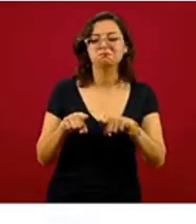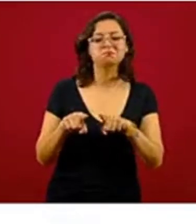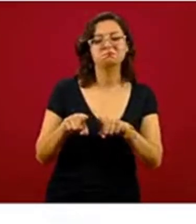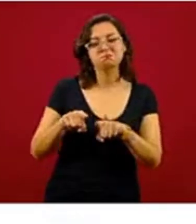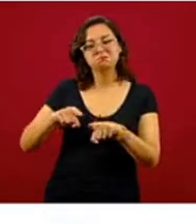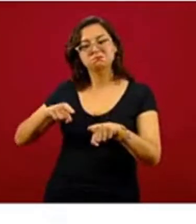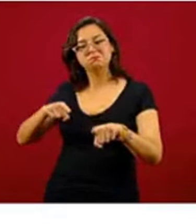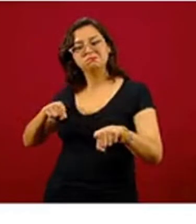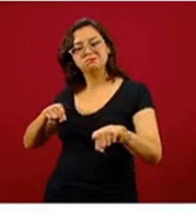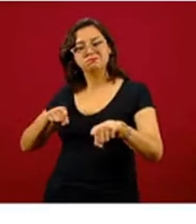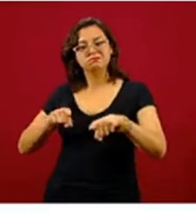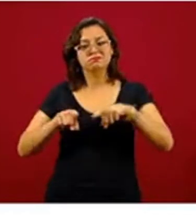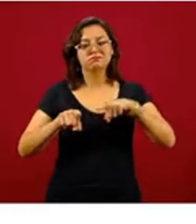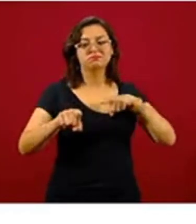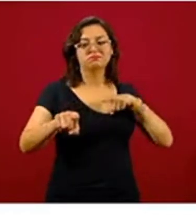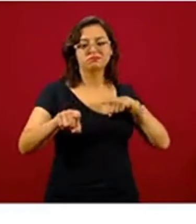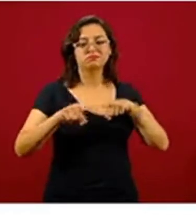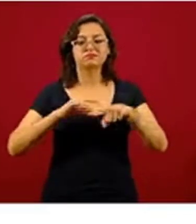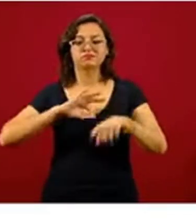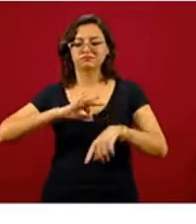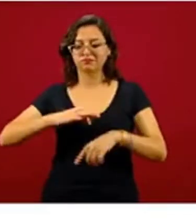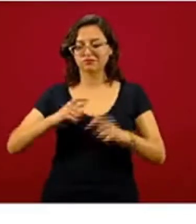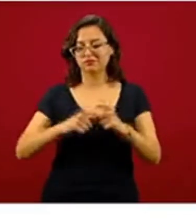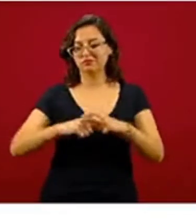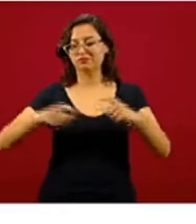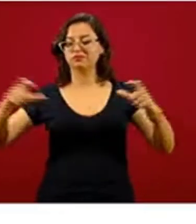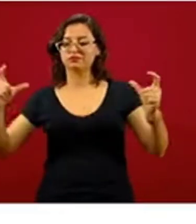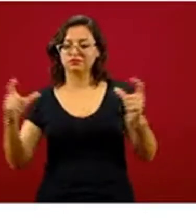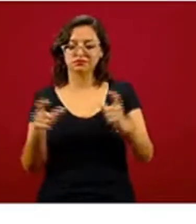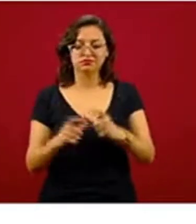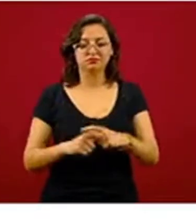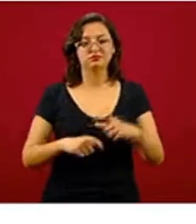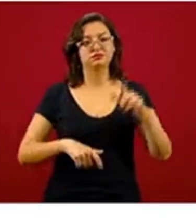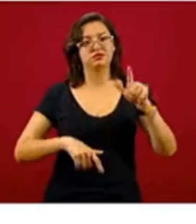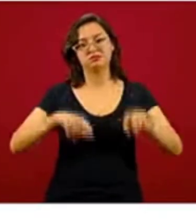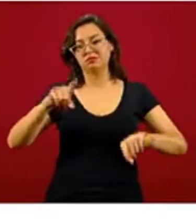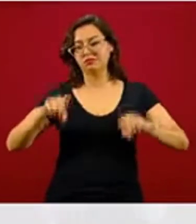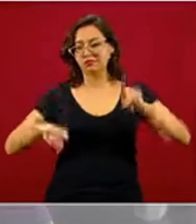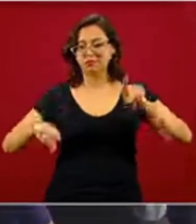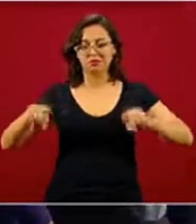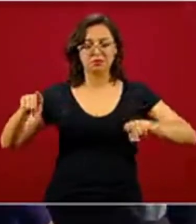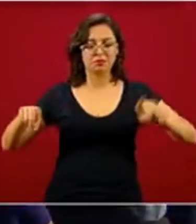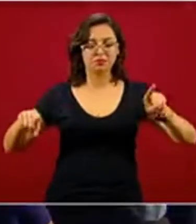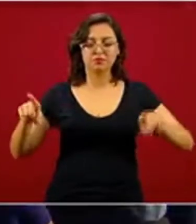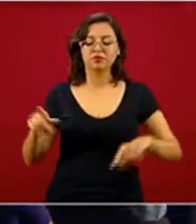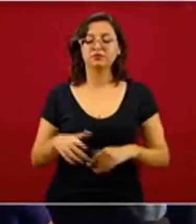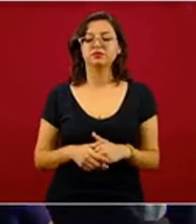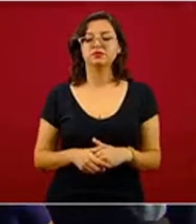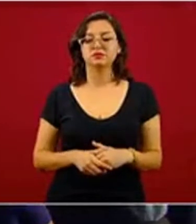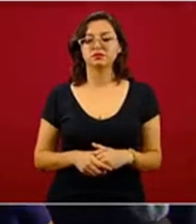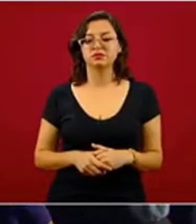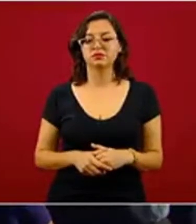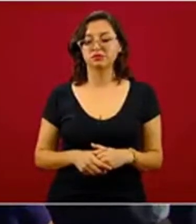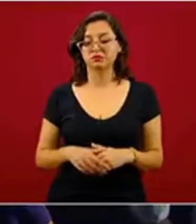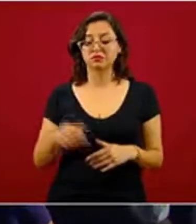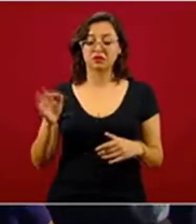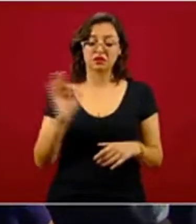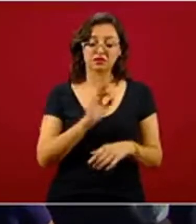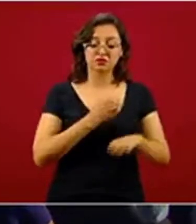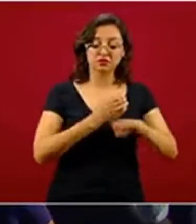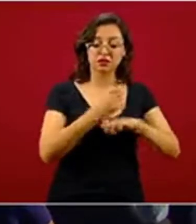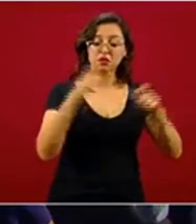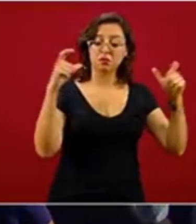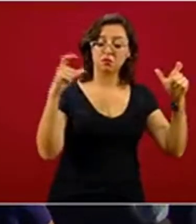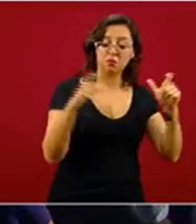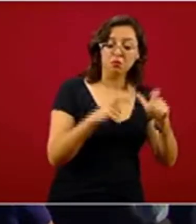antes al pico epidémico o a la subida grande, y cuando están en su bajada otros lo están haciendo. En